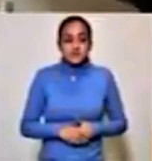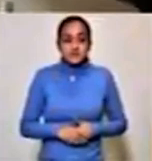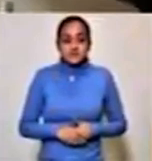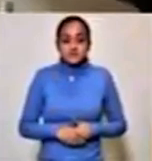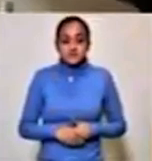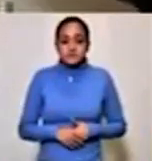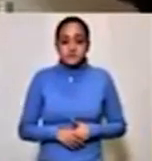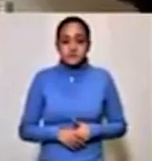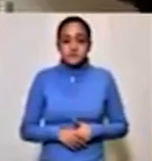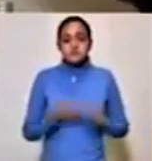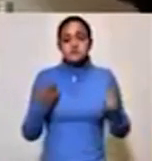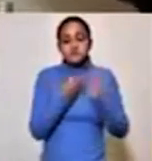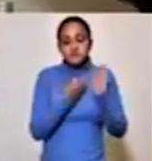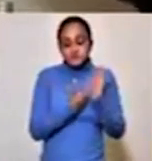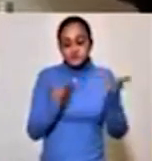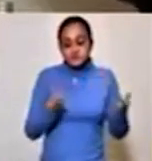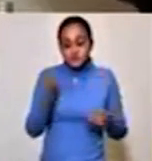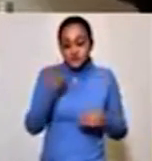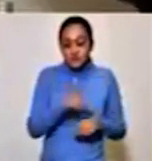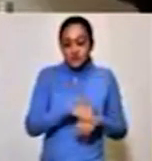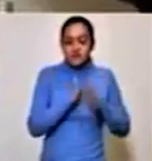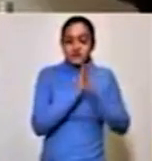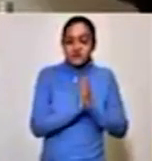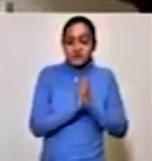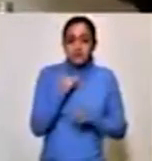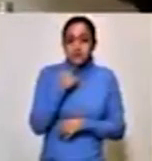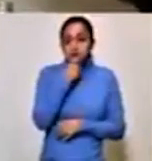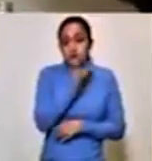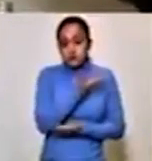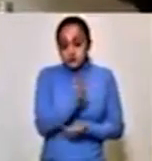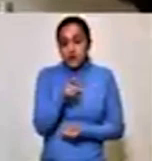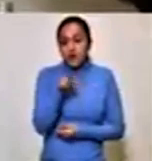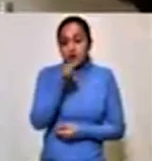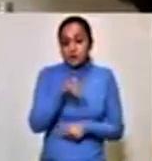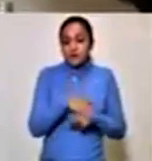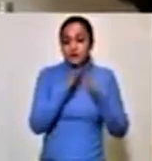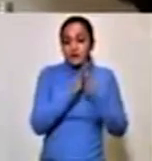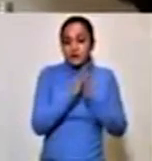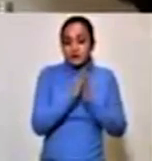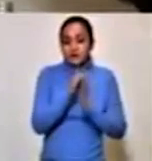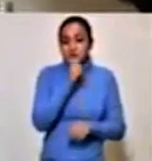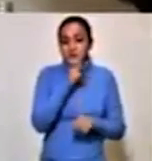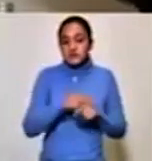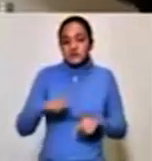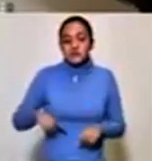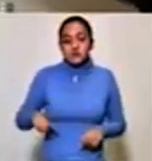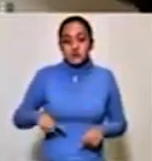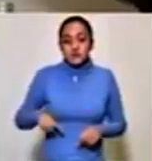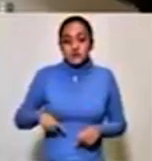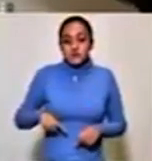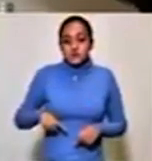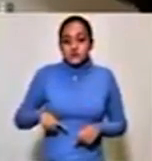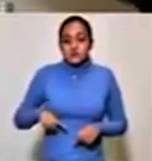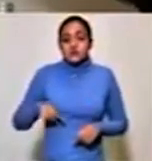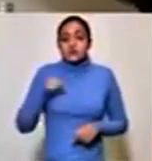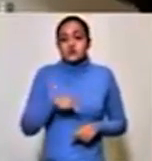medidas, y por tanto instruyó a que se haga así: la Secretaría de Gobernación,